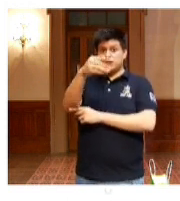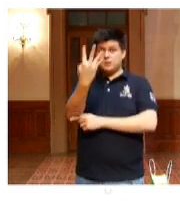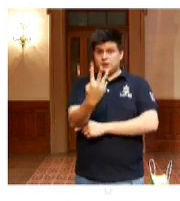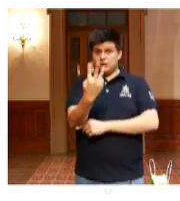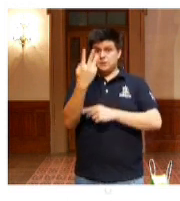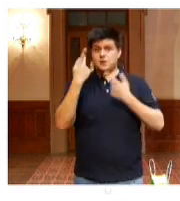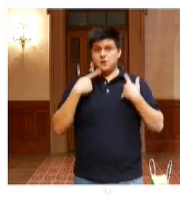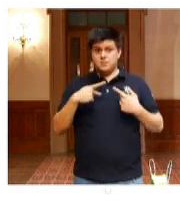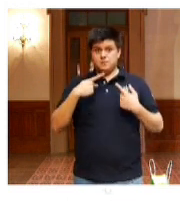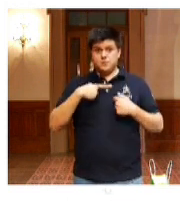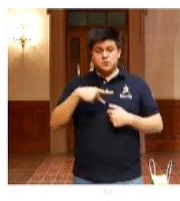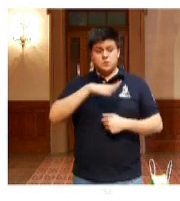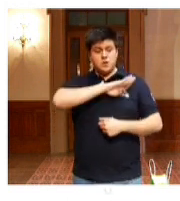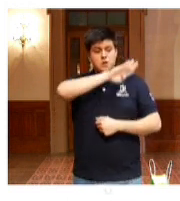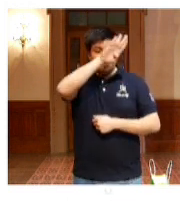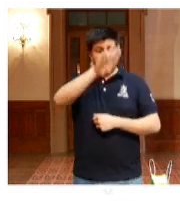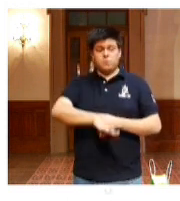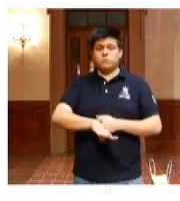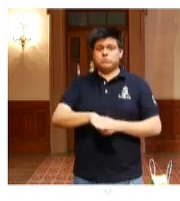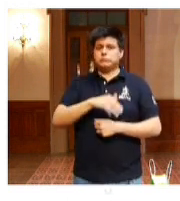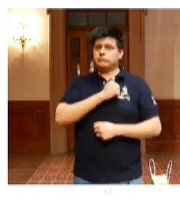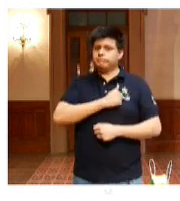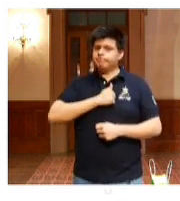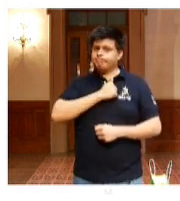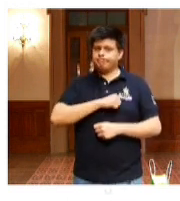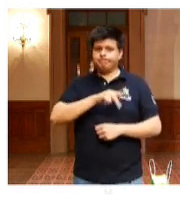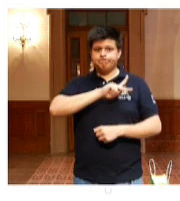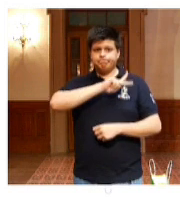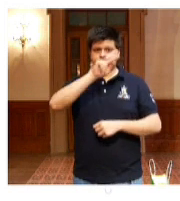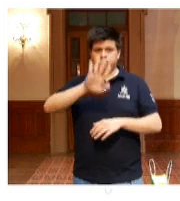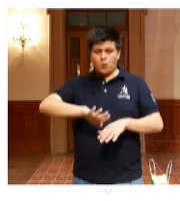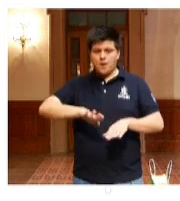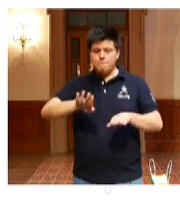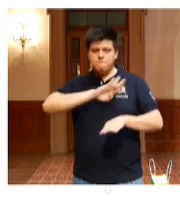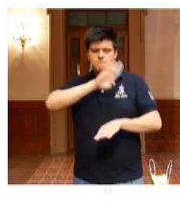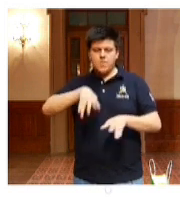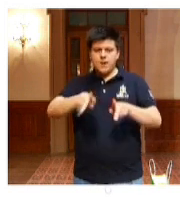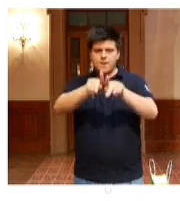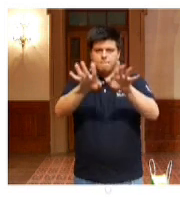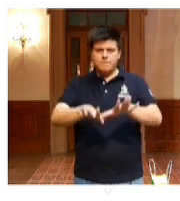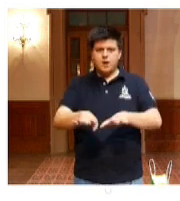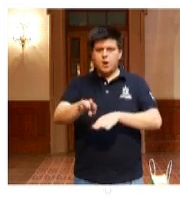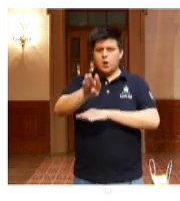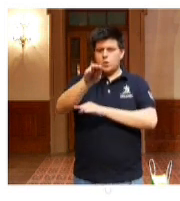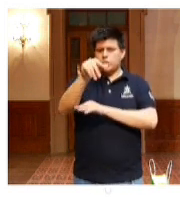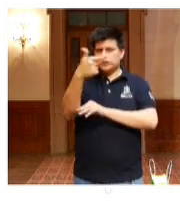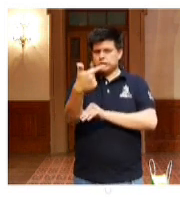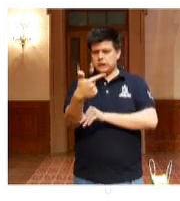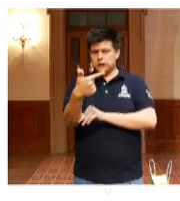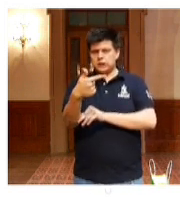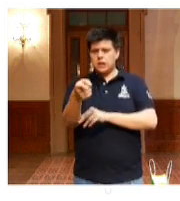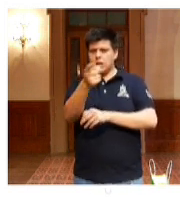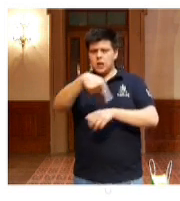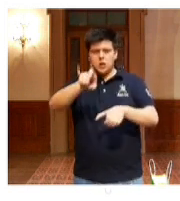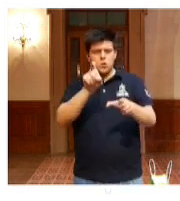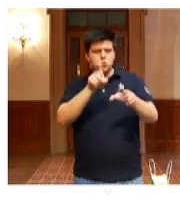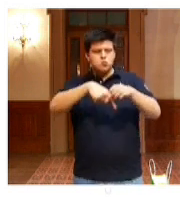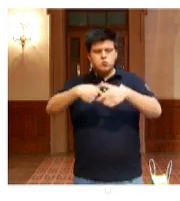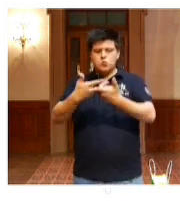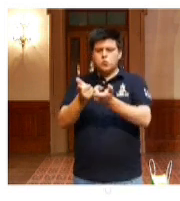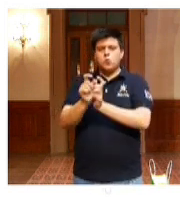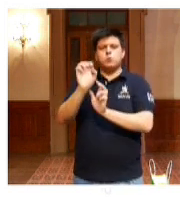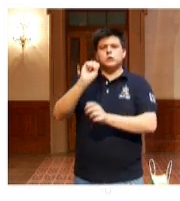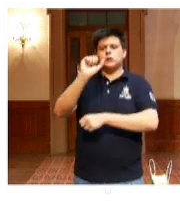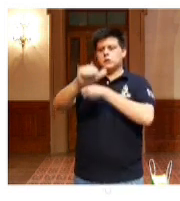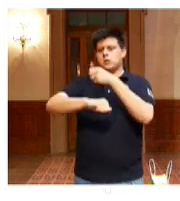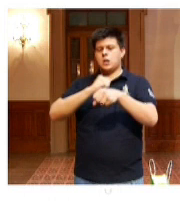pacientes han perdido la vida descansen en paz 97 pertenecían al grupo de 60